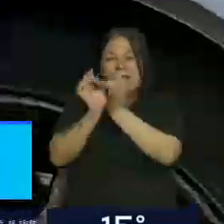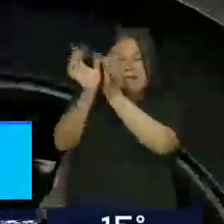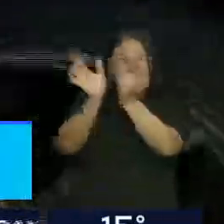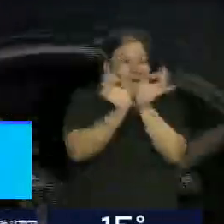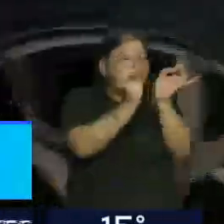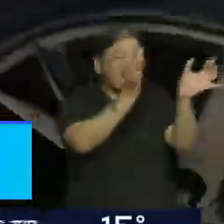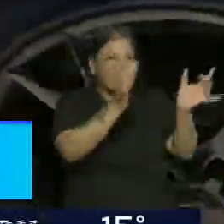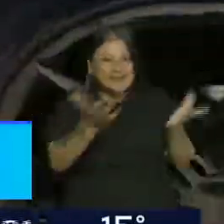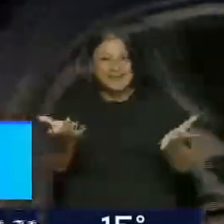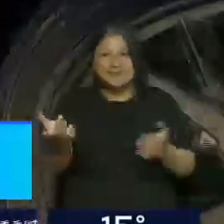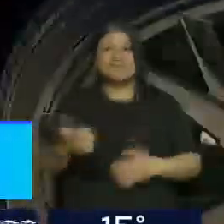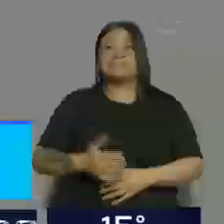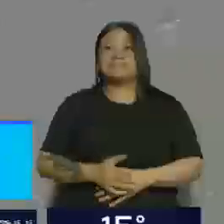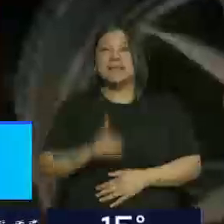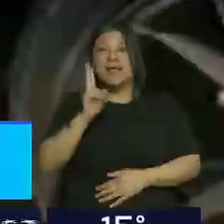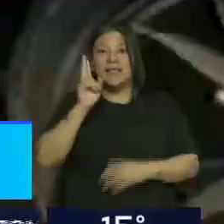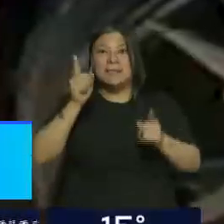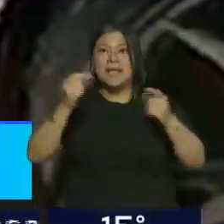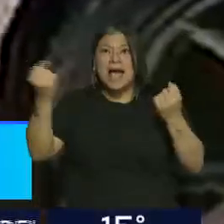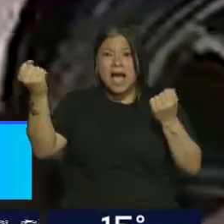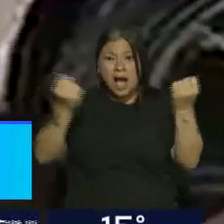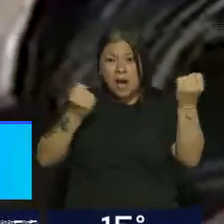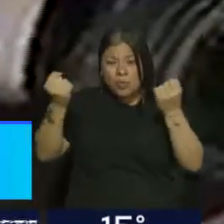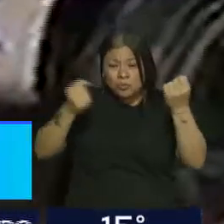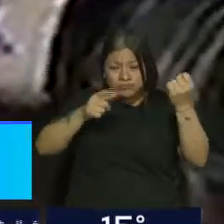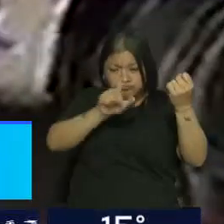realmente. Chicho, ¿han pintado el auto allí?